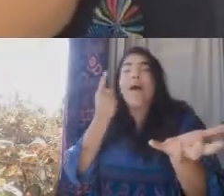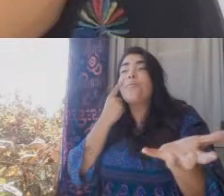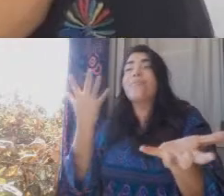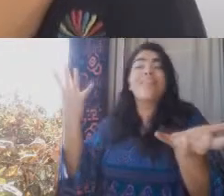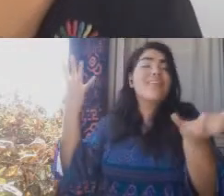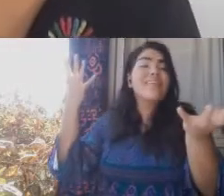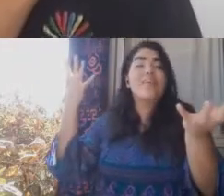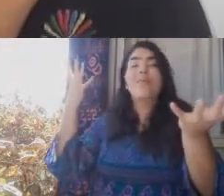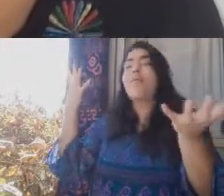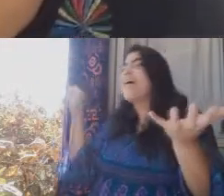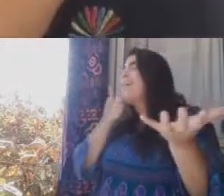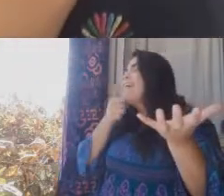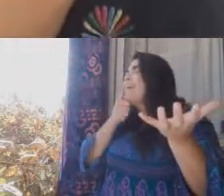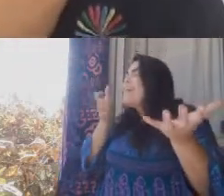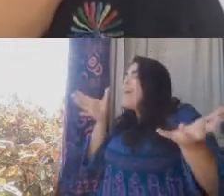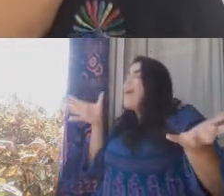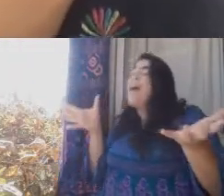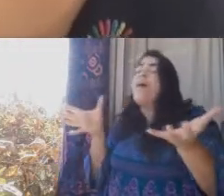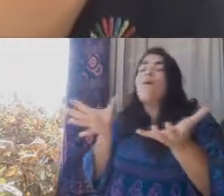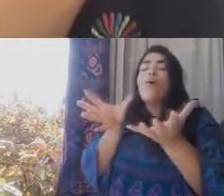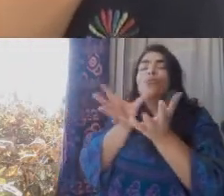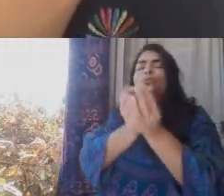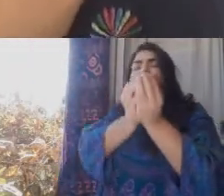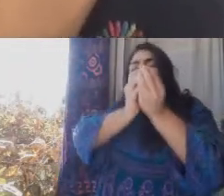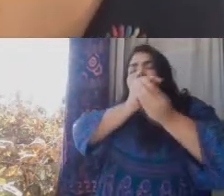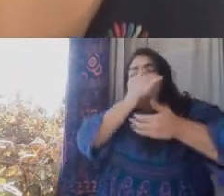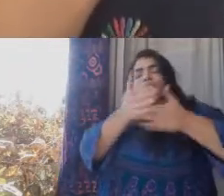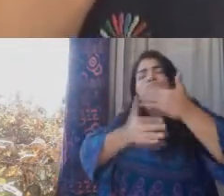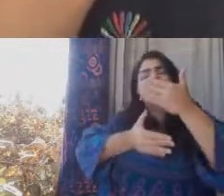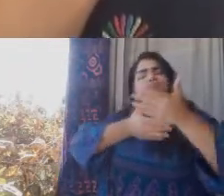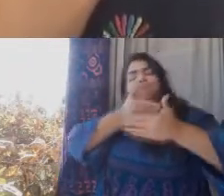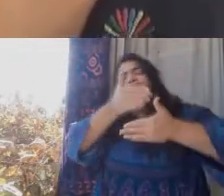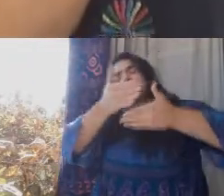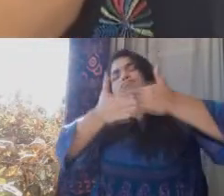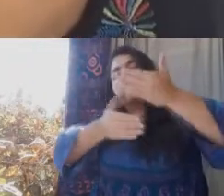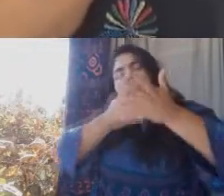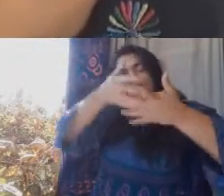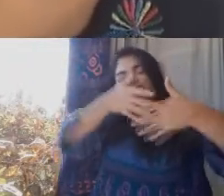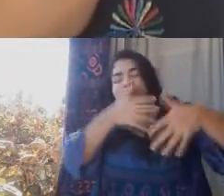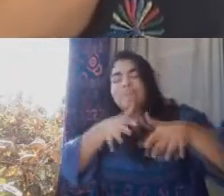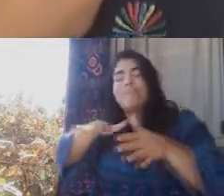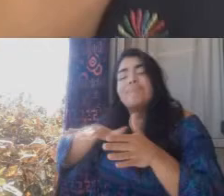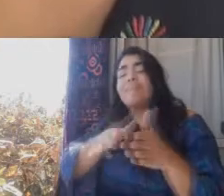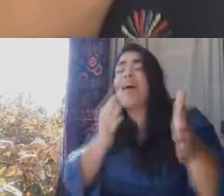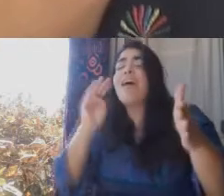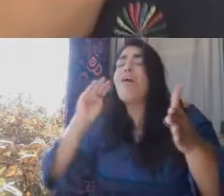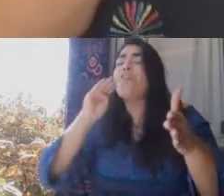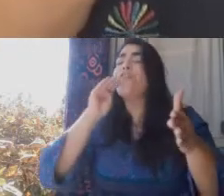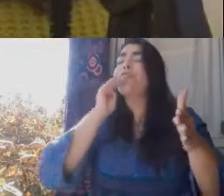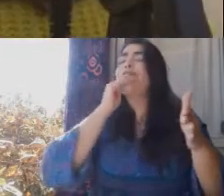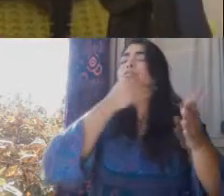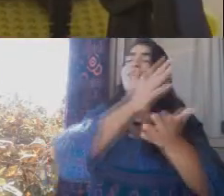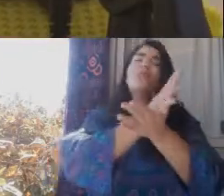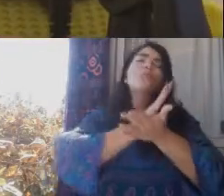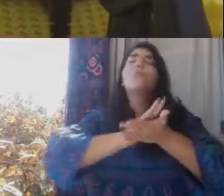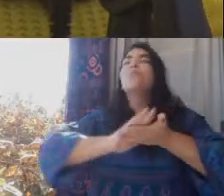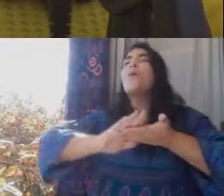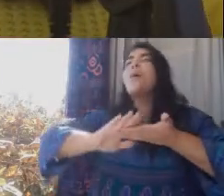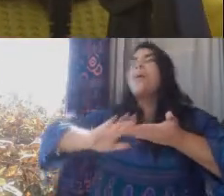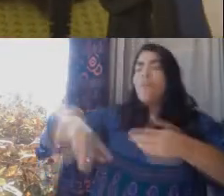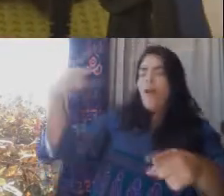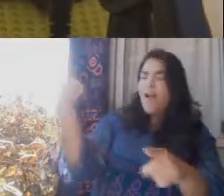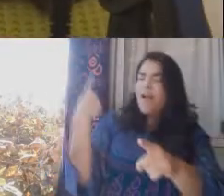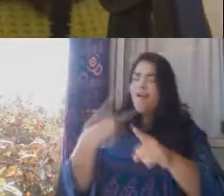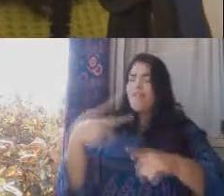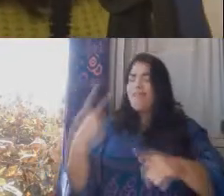vino nuevo que renace con el agua en la cigüeña, fruto